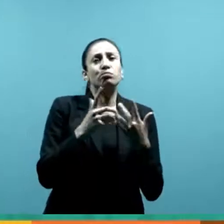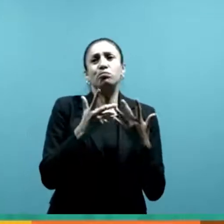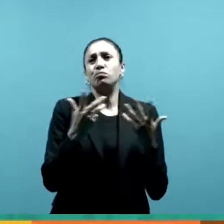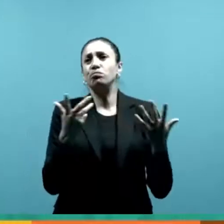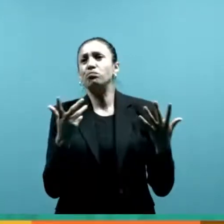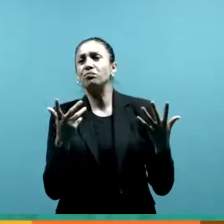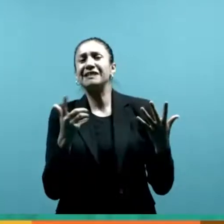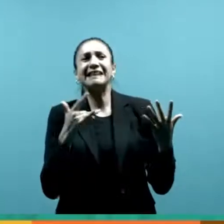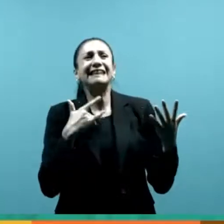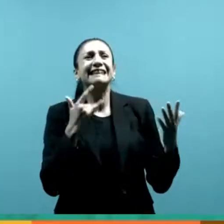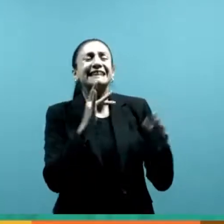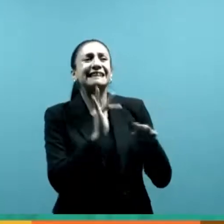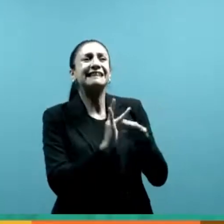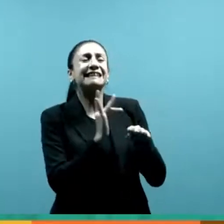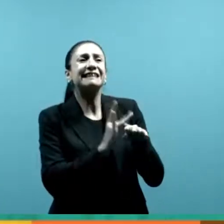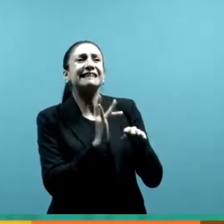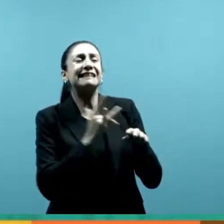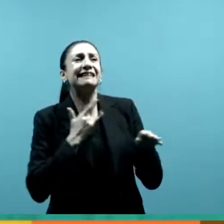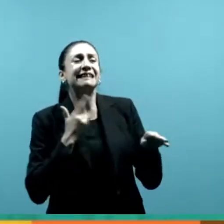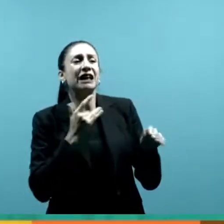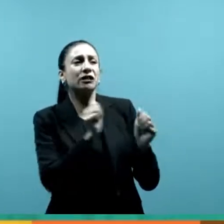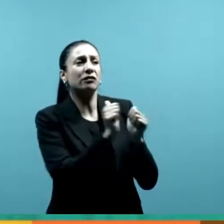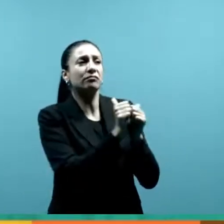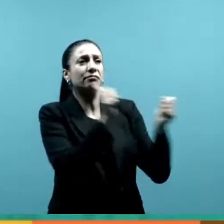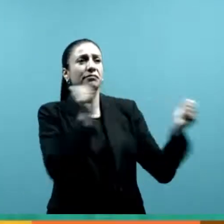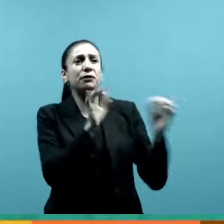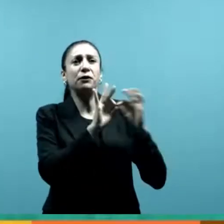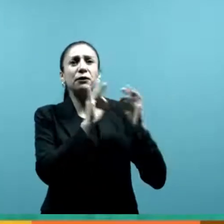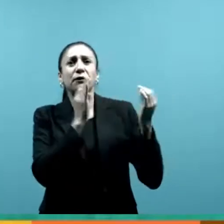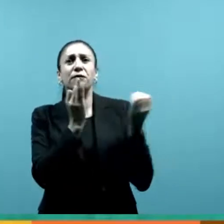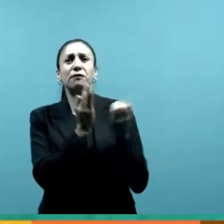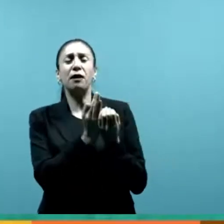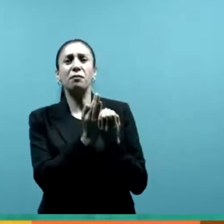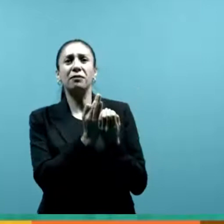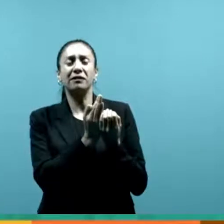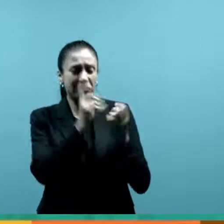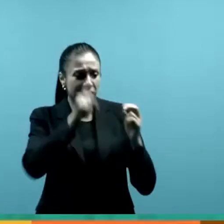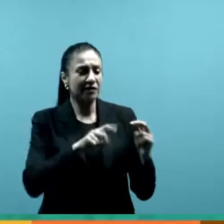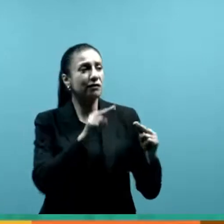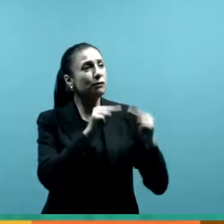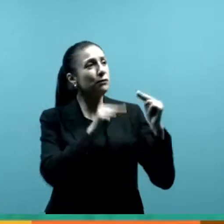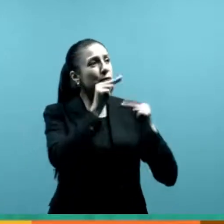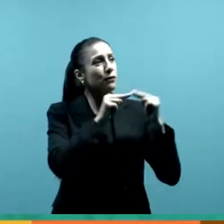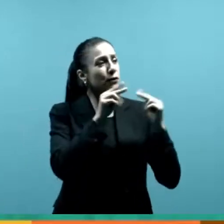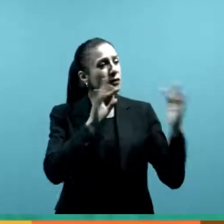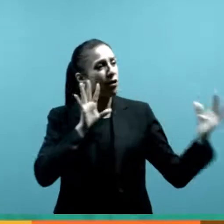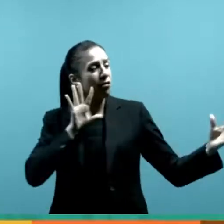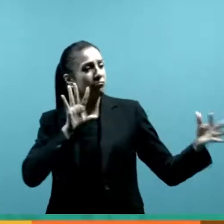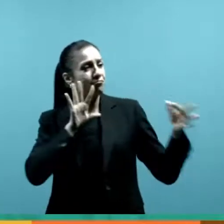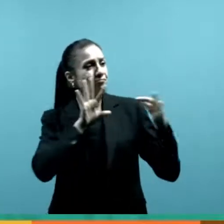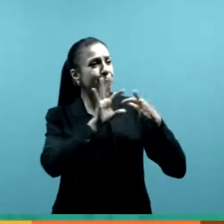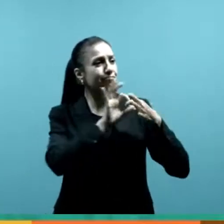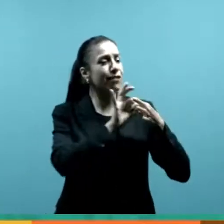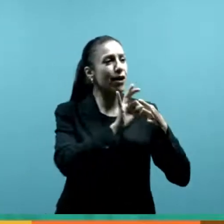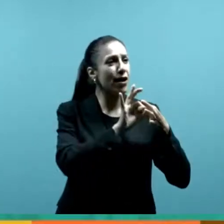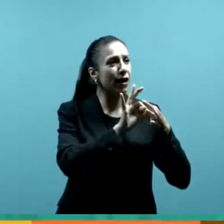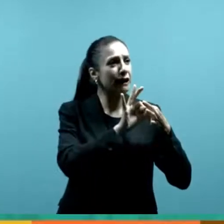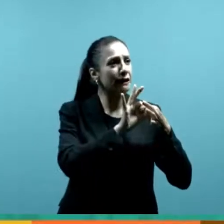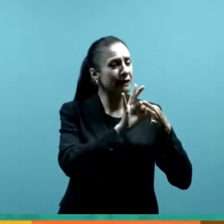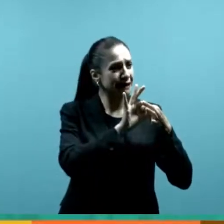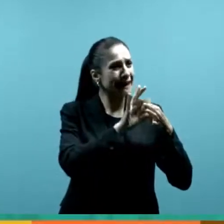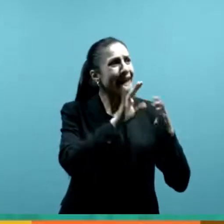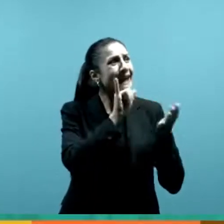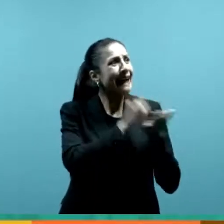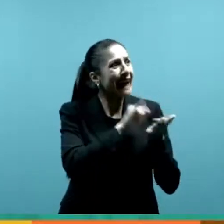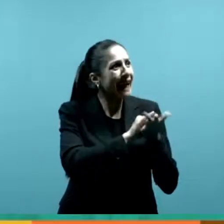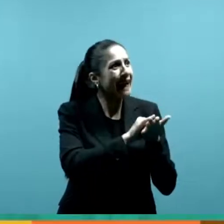estaban sintiendo la separación de su familia, y lo que debemos de hacer es construir esa conexión con ellos y poder